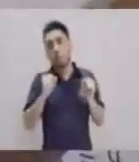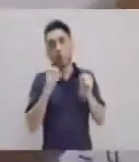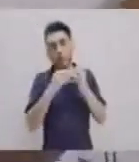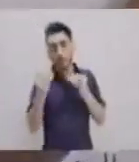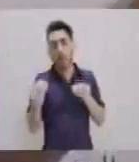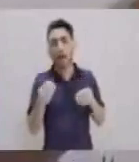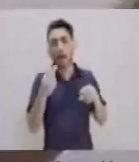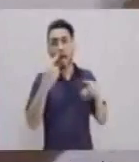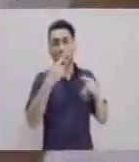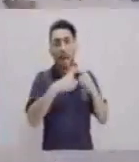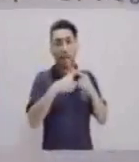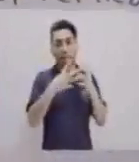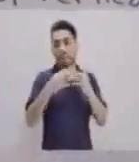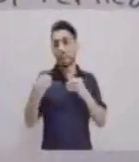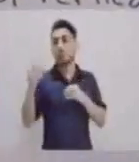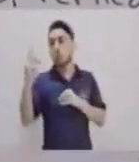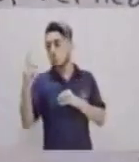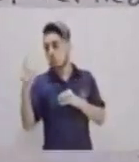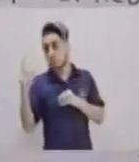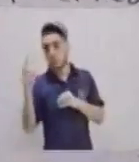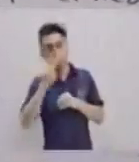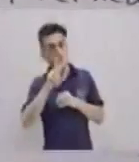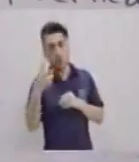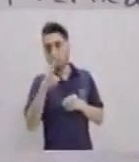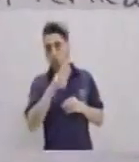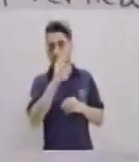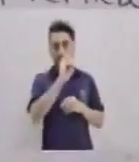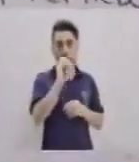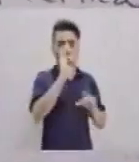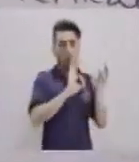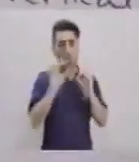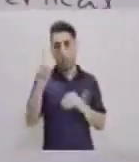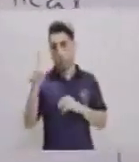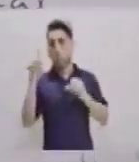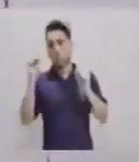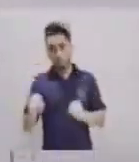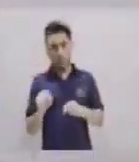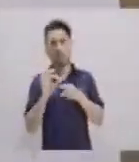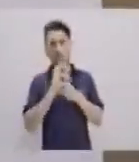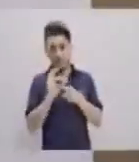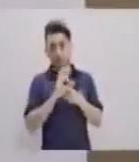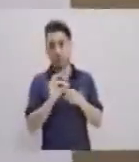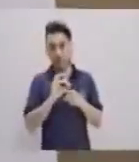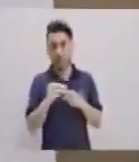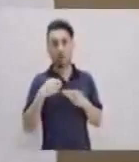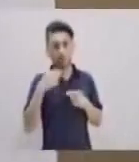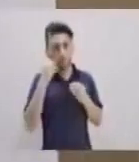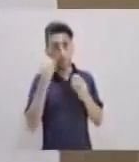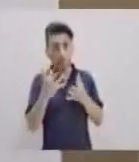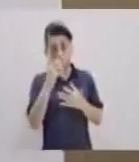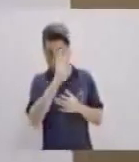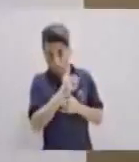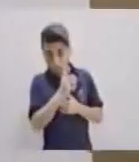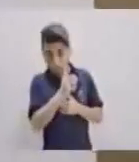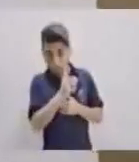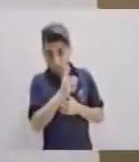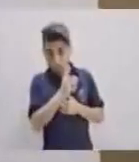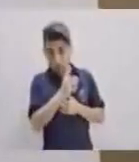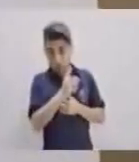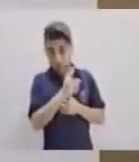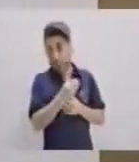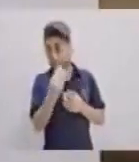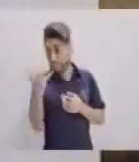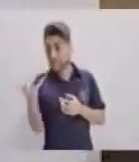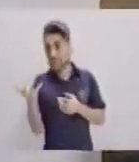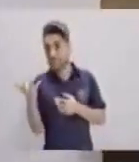un valor de X1. Cualquiera de los dos valores me va a funcionar. En este caso yo le voy a asignar un 1 para